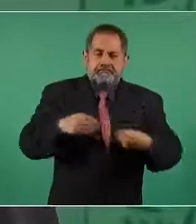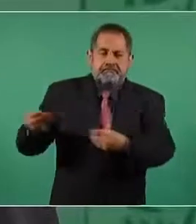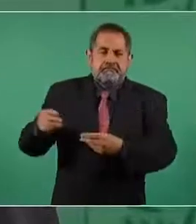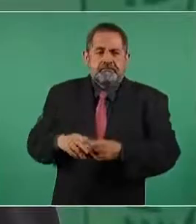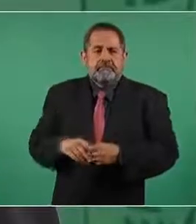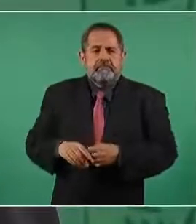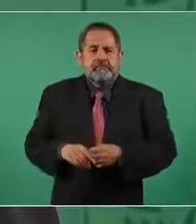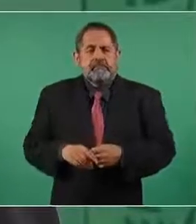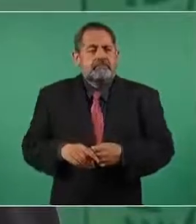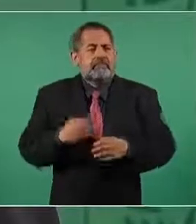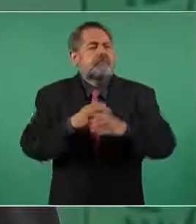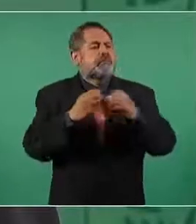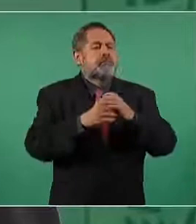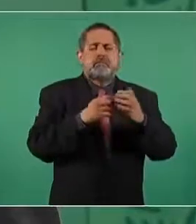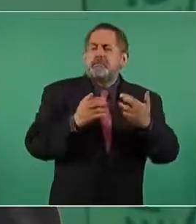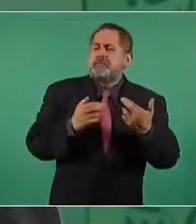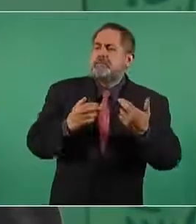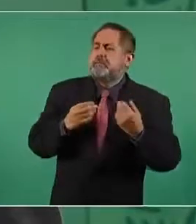enseres